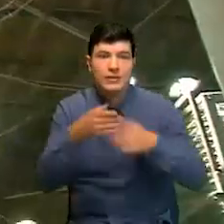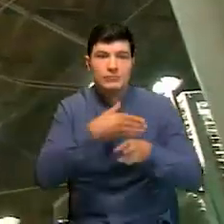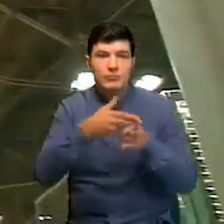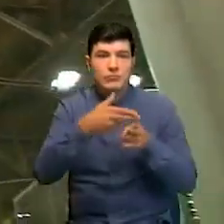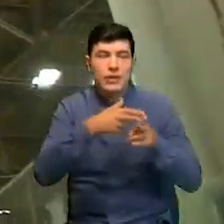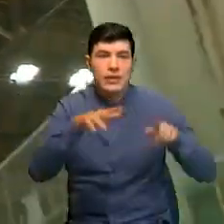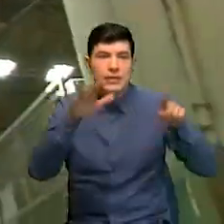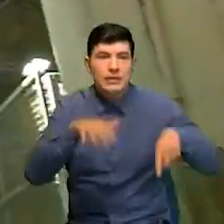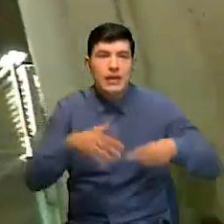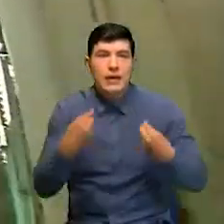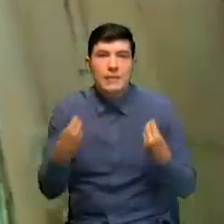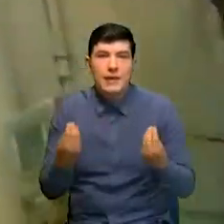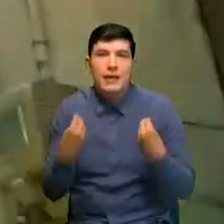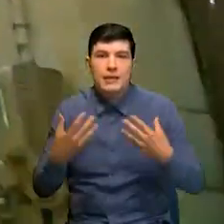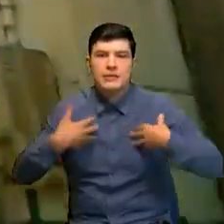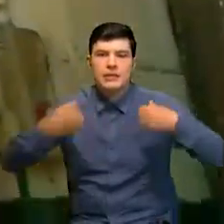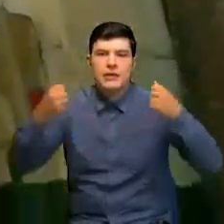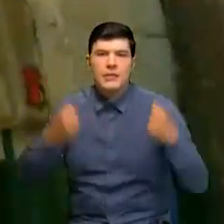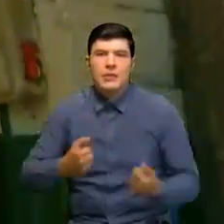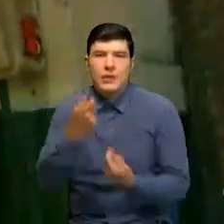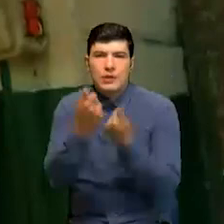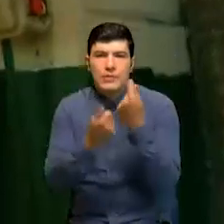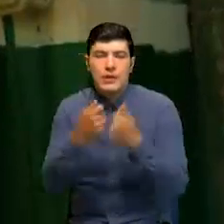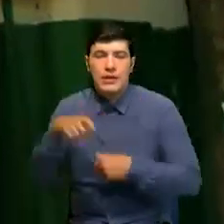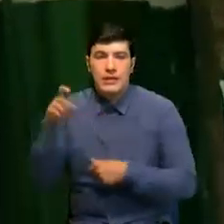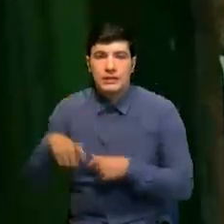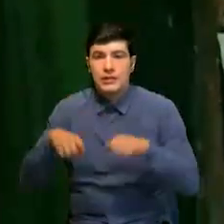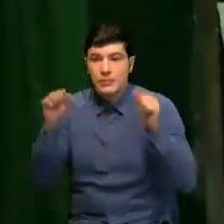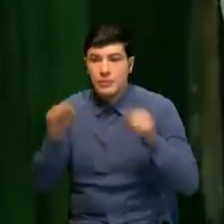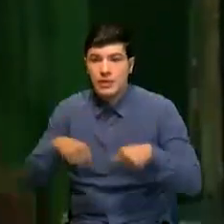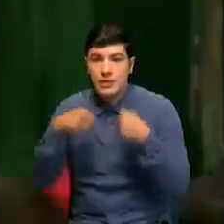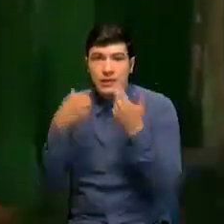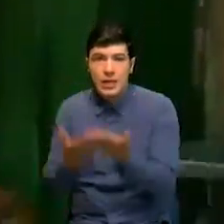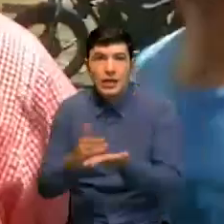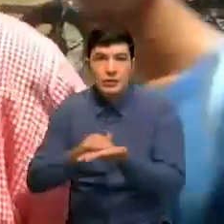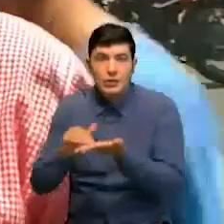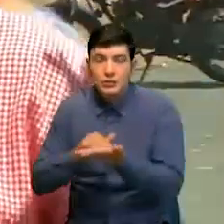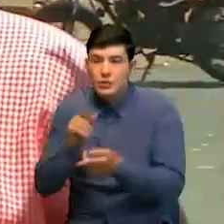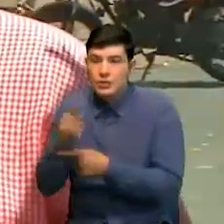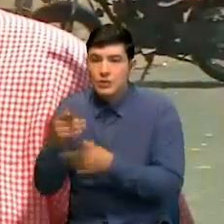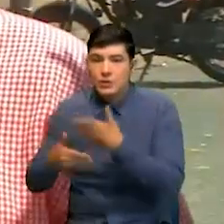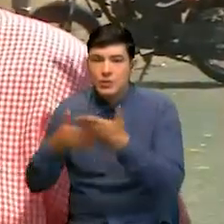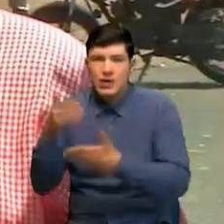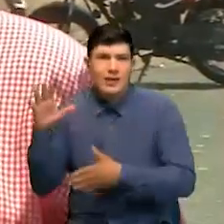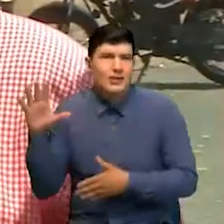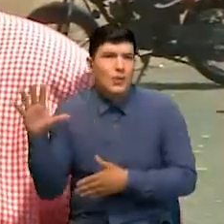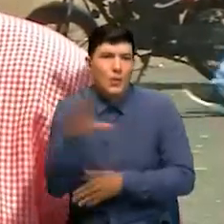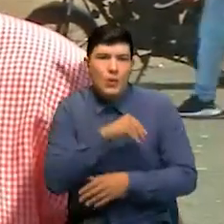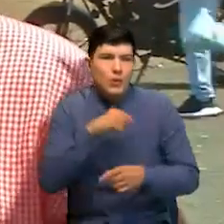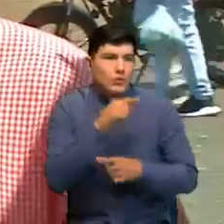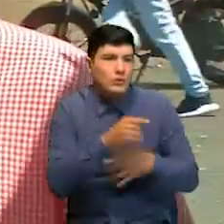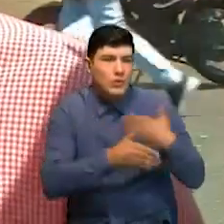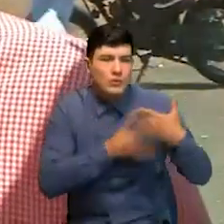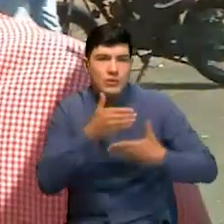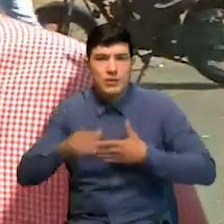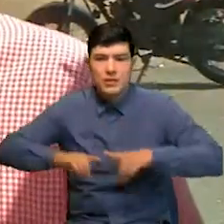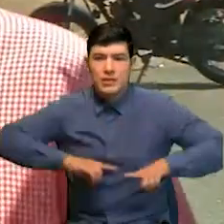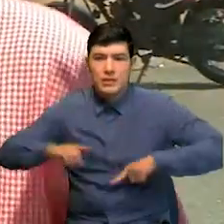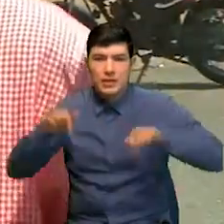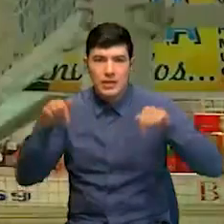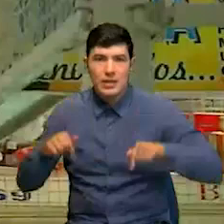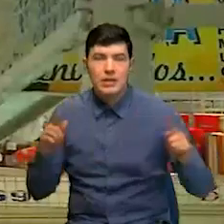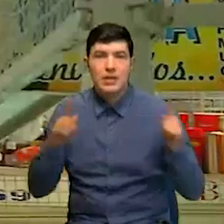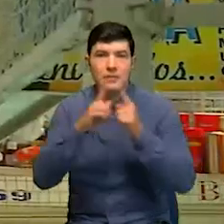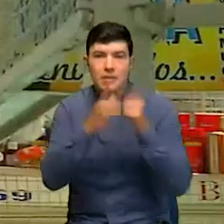para que se apropien los recursos necesarios para dichos arreglos todo lo que venga de parte de la administración por la adecuada este centro de